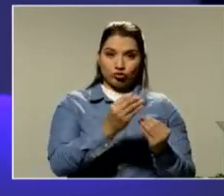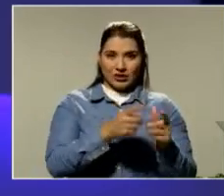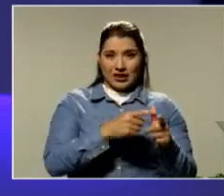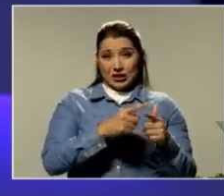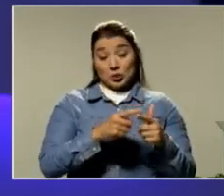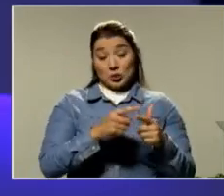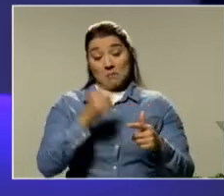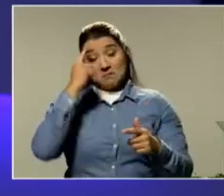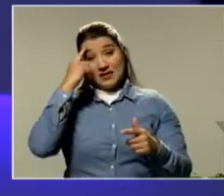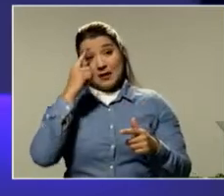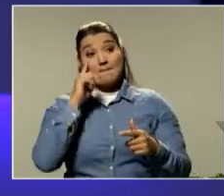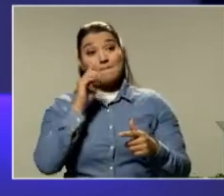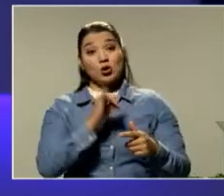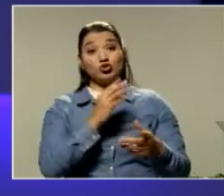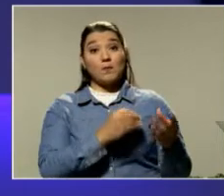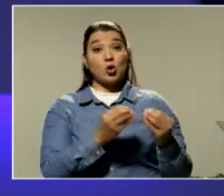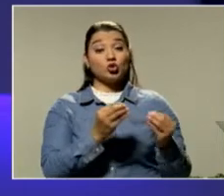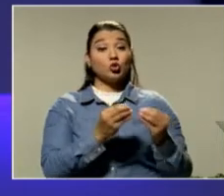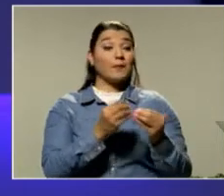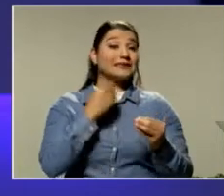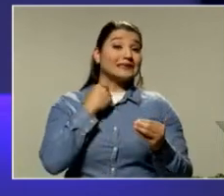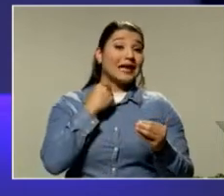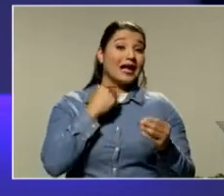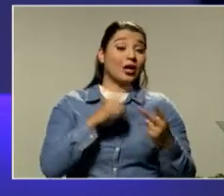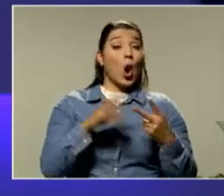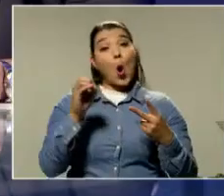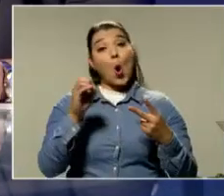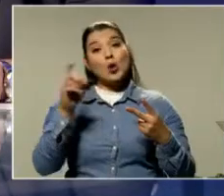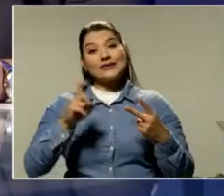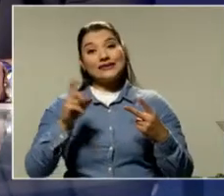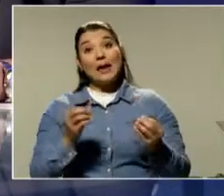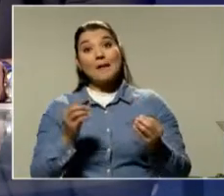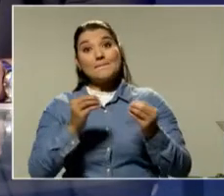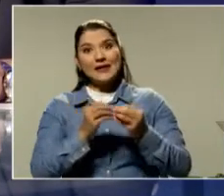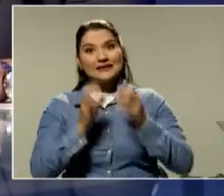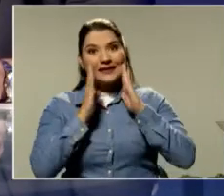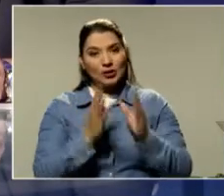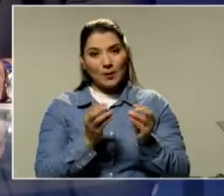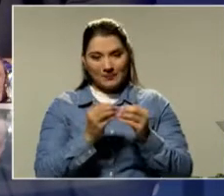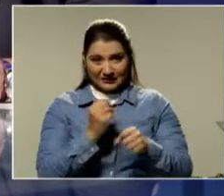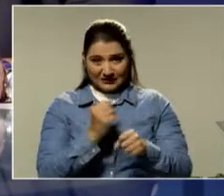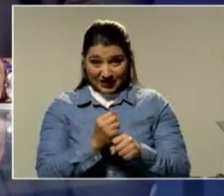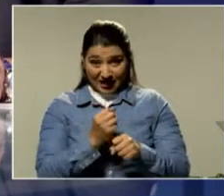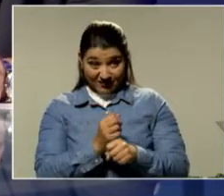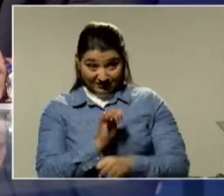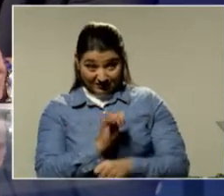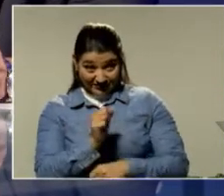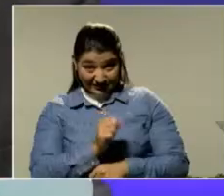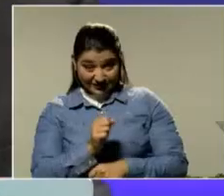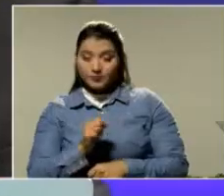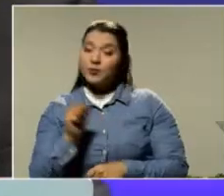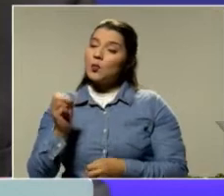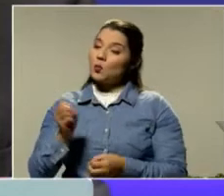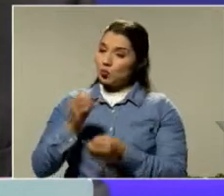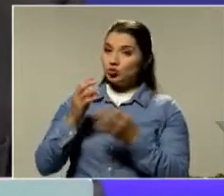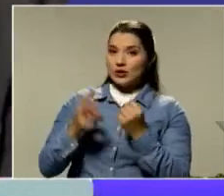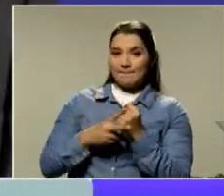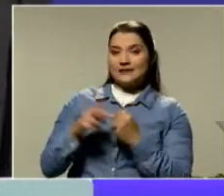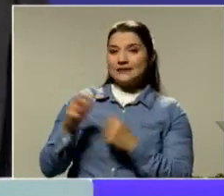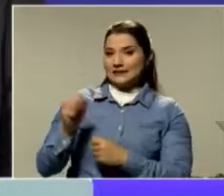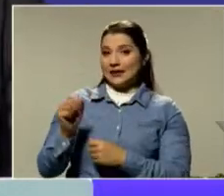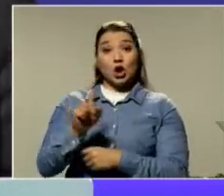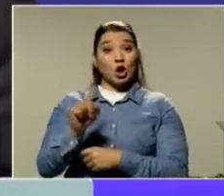ser más caro. O lo laborioso. ¿Es exactamente así? En muchos casos, sí. No siempre,